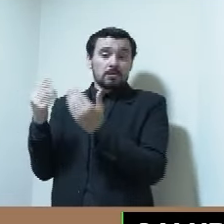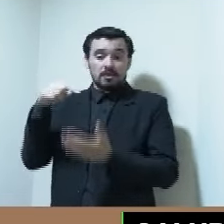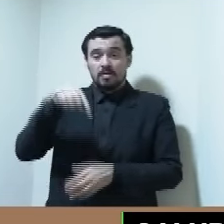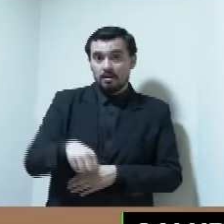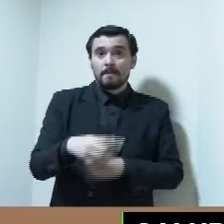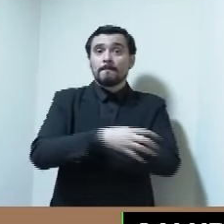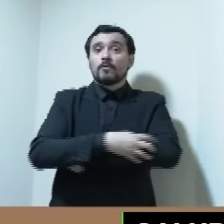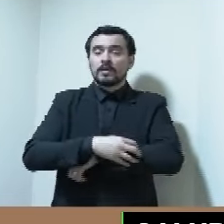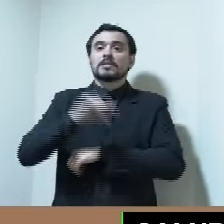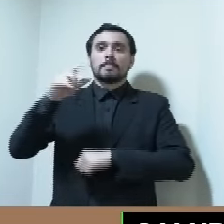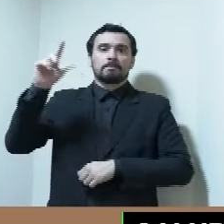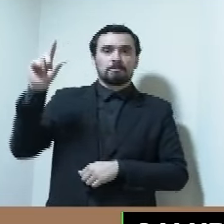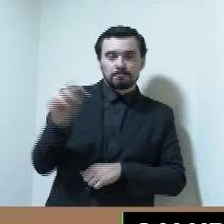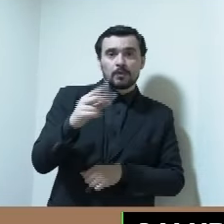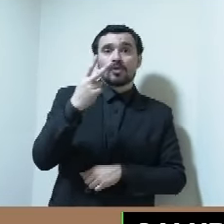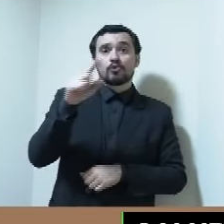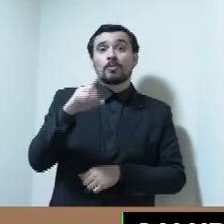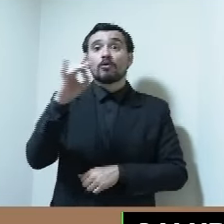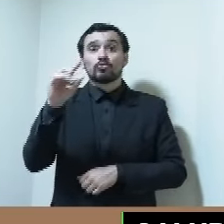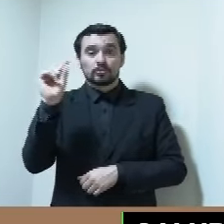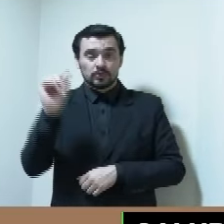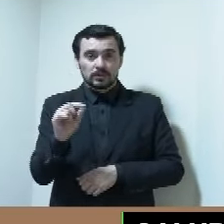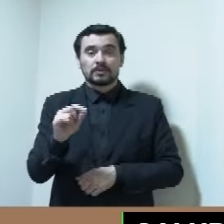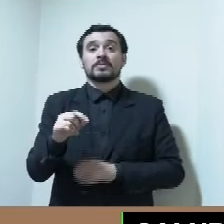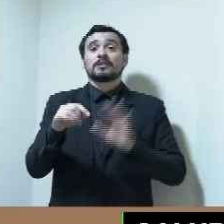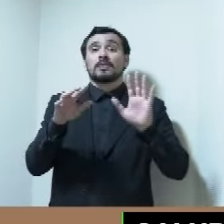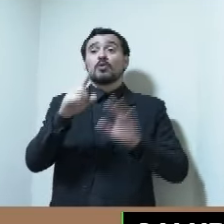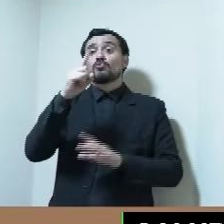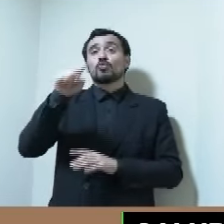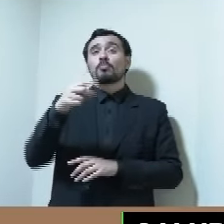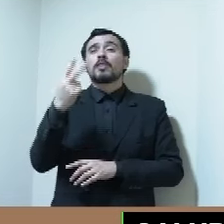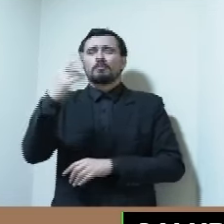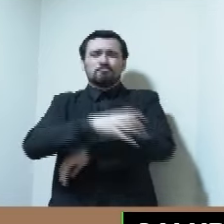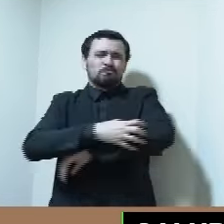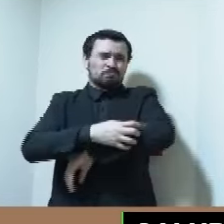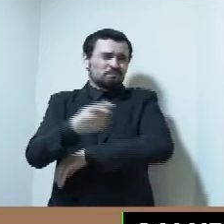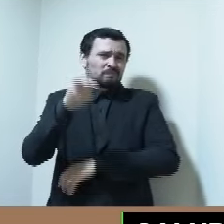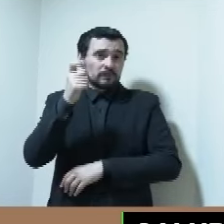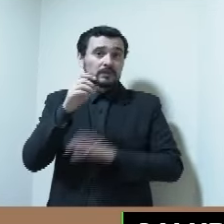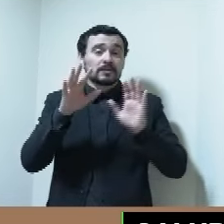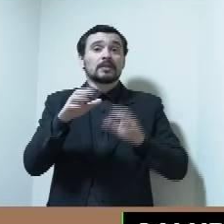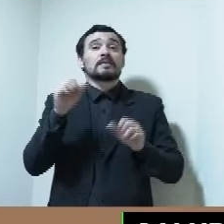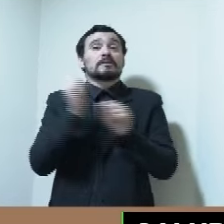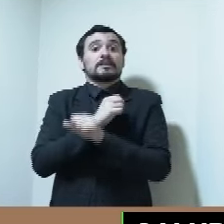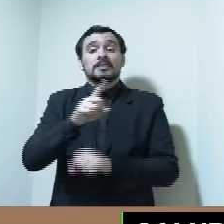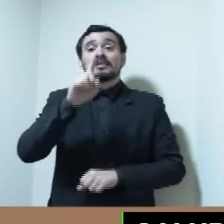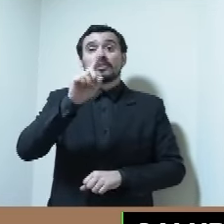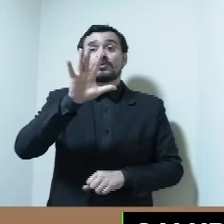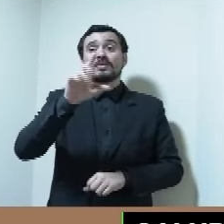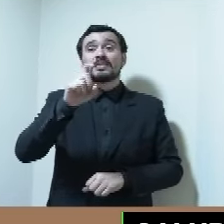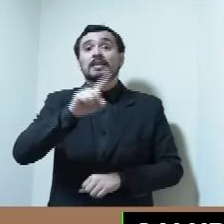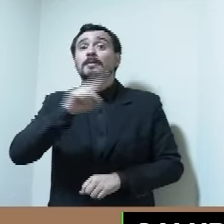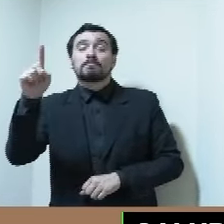se redujo 2,8% y la extrema 1,2%. Logramos que más de 157 mil